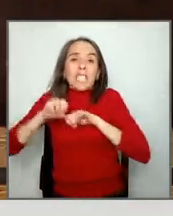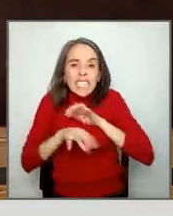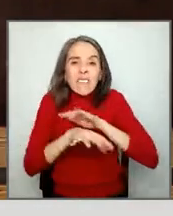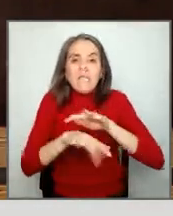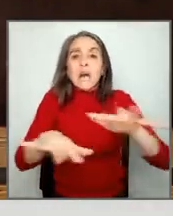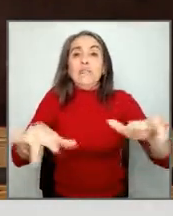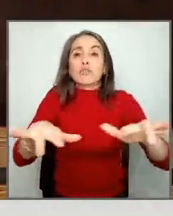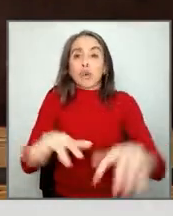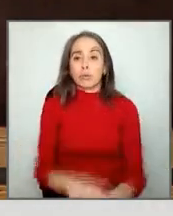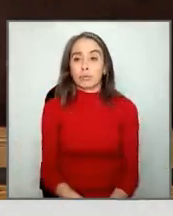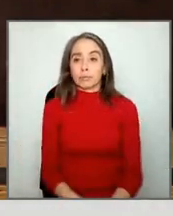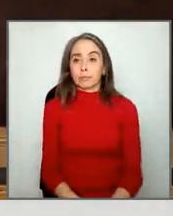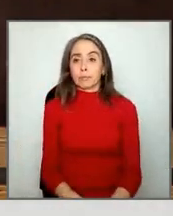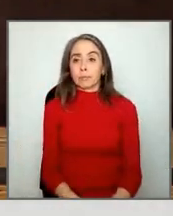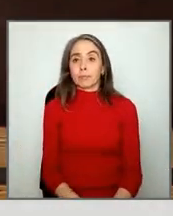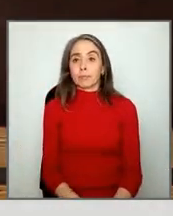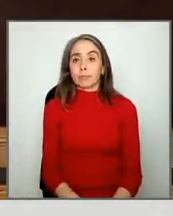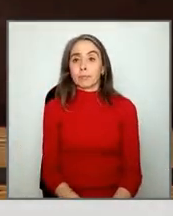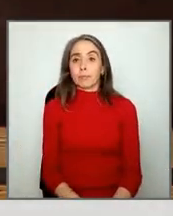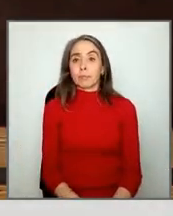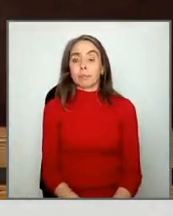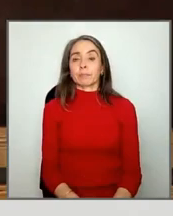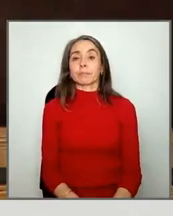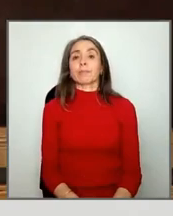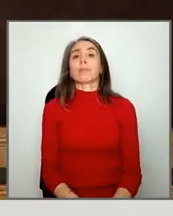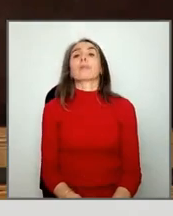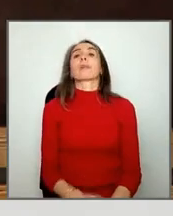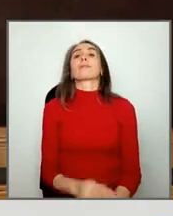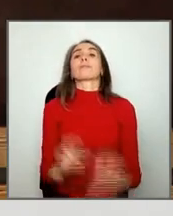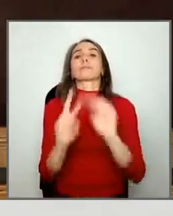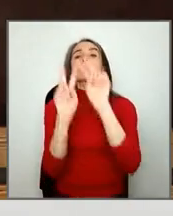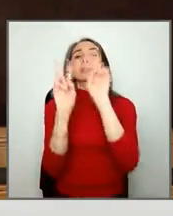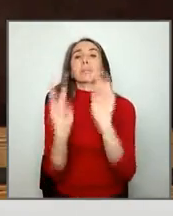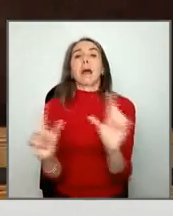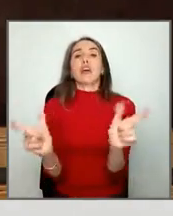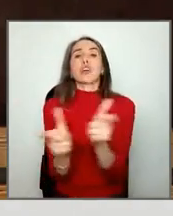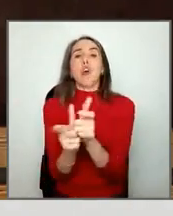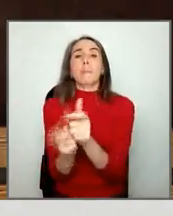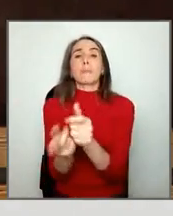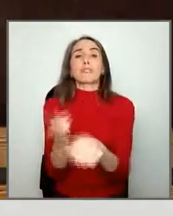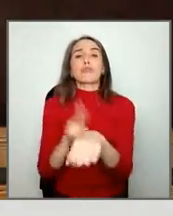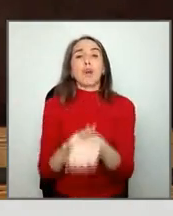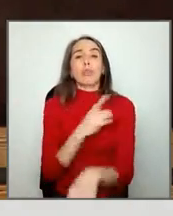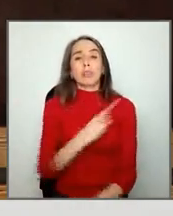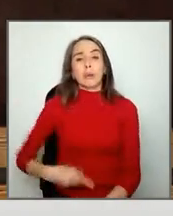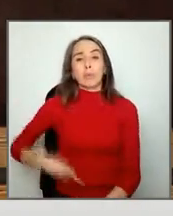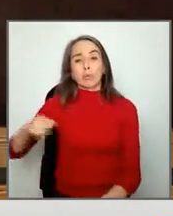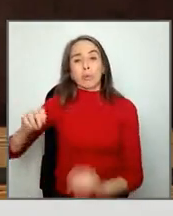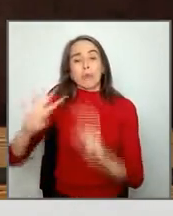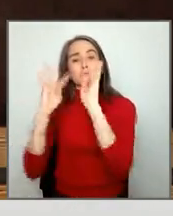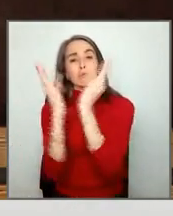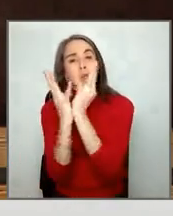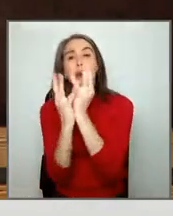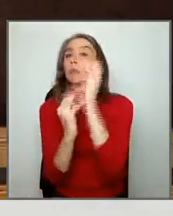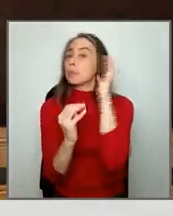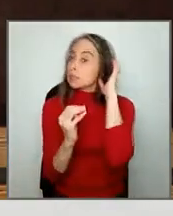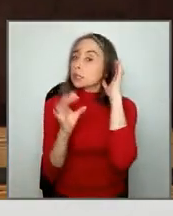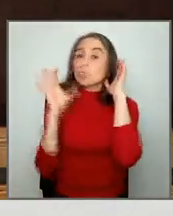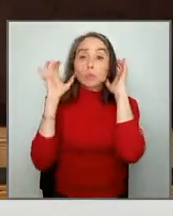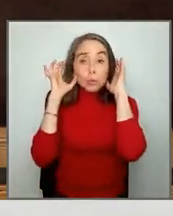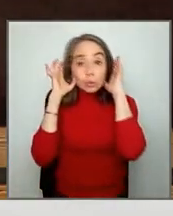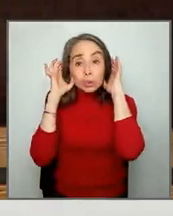con respecto a la comisión mixta hemos escuchado varias de las intervenciones acá